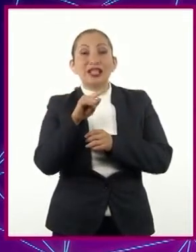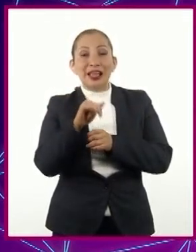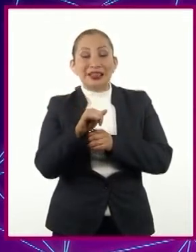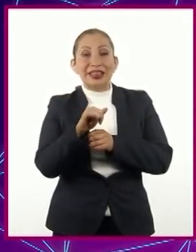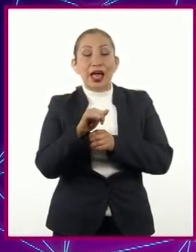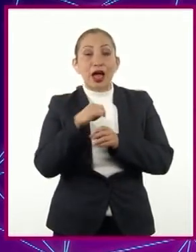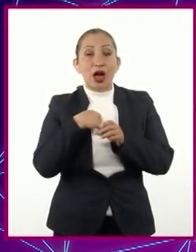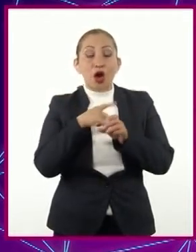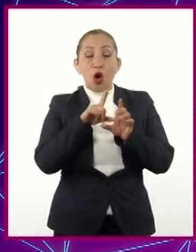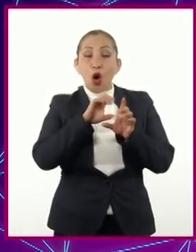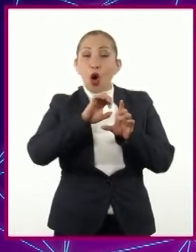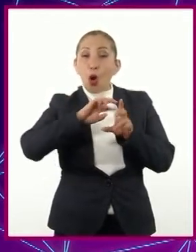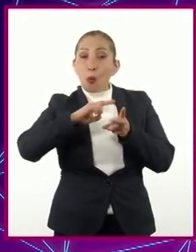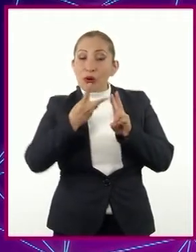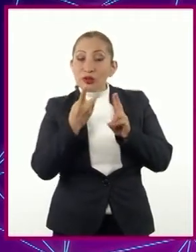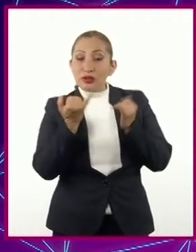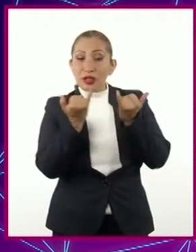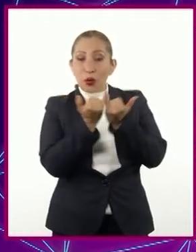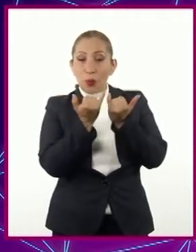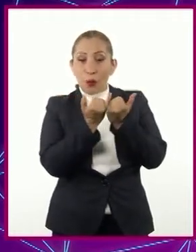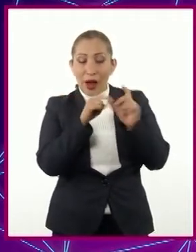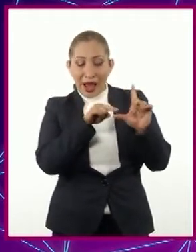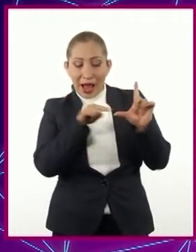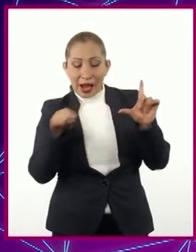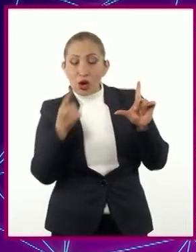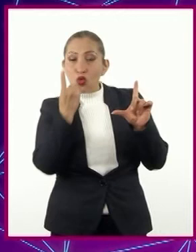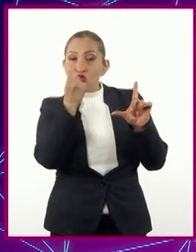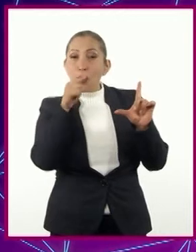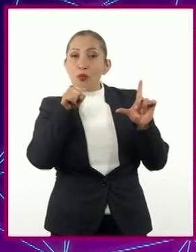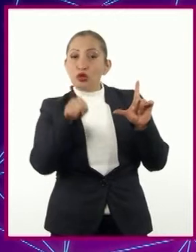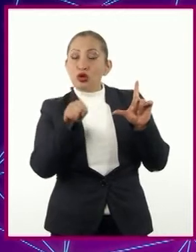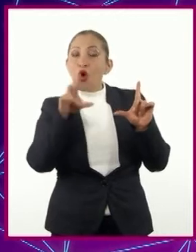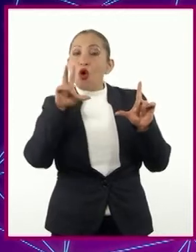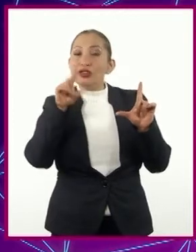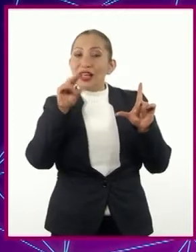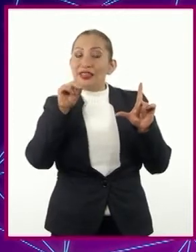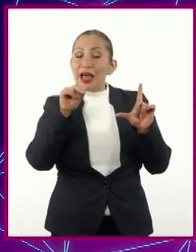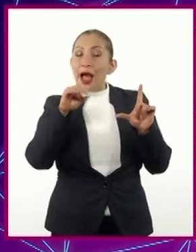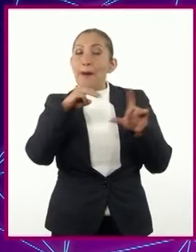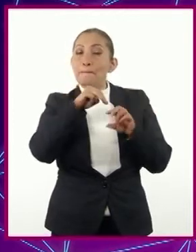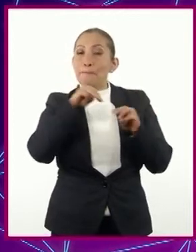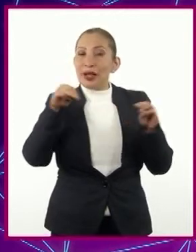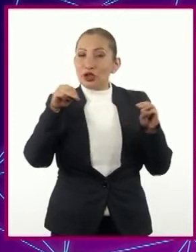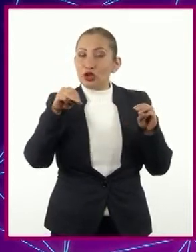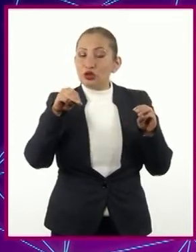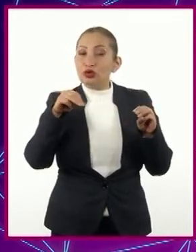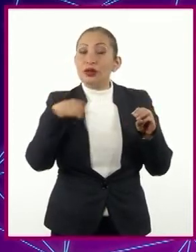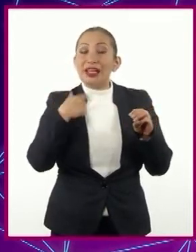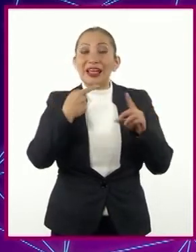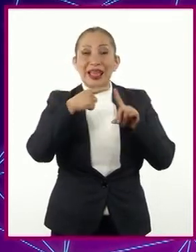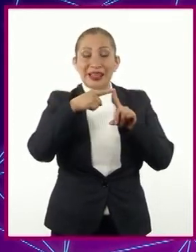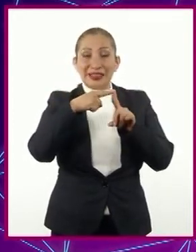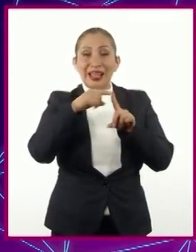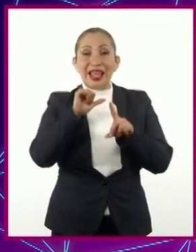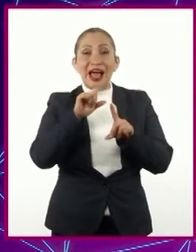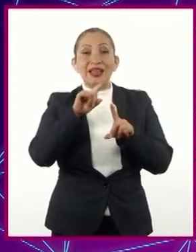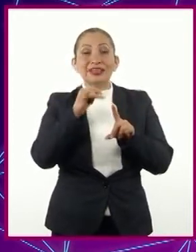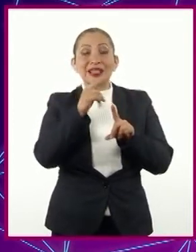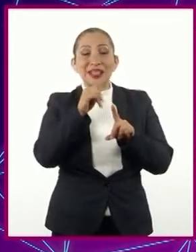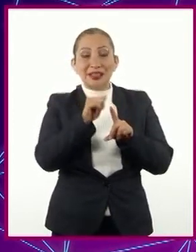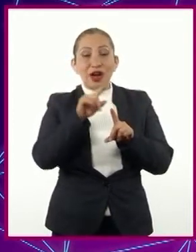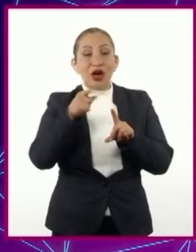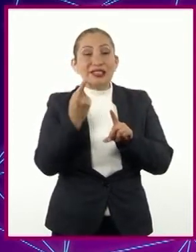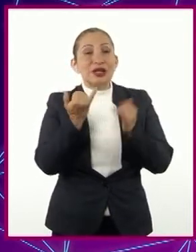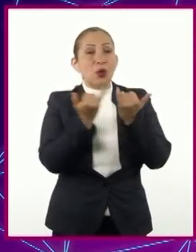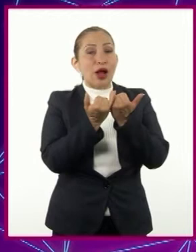cateto opuesto, que es igual a 1.80 metros, entre el cateto adyacente, que